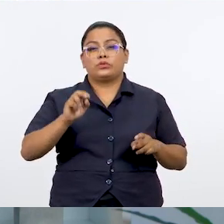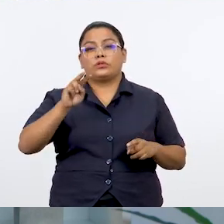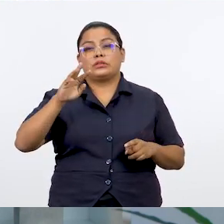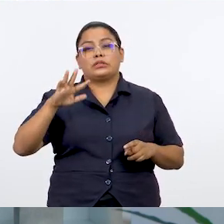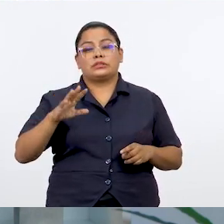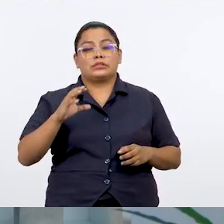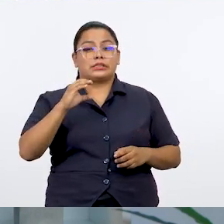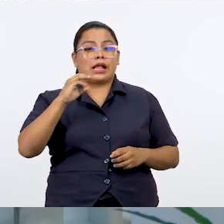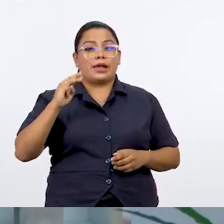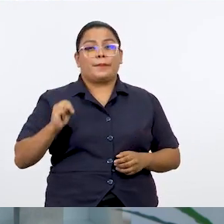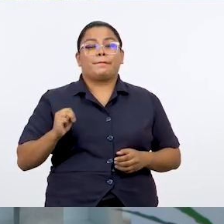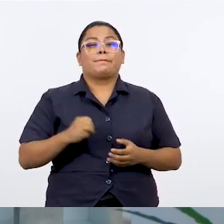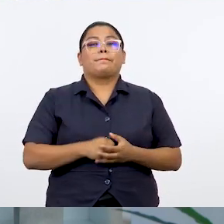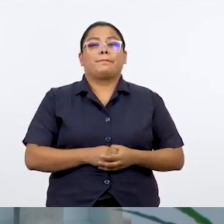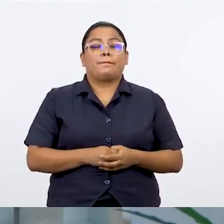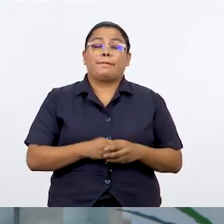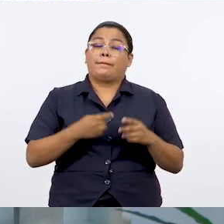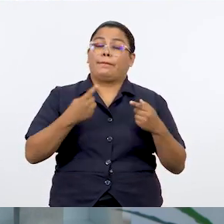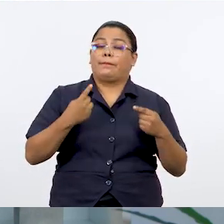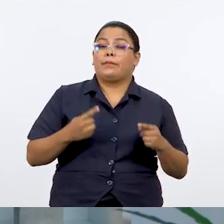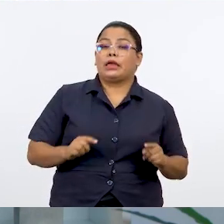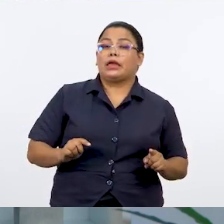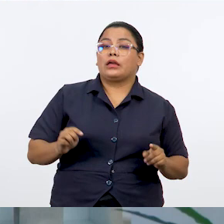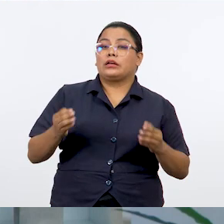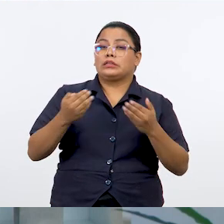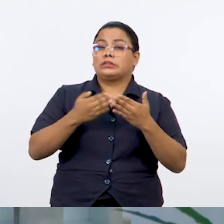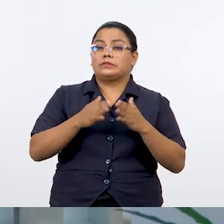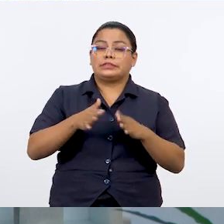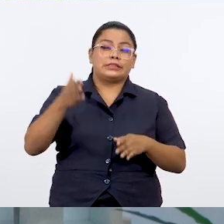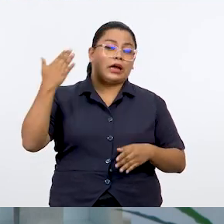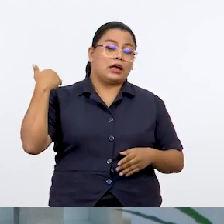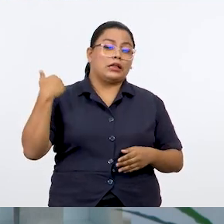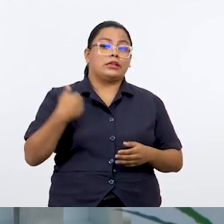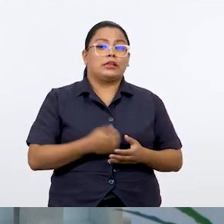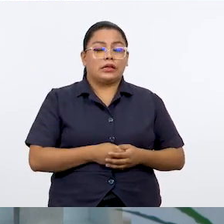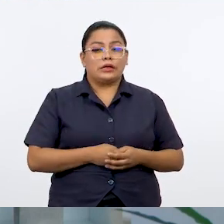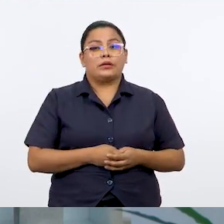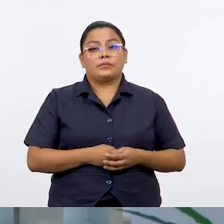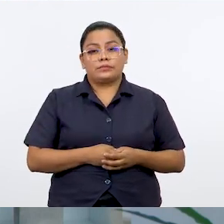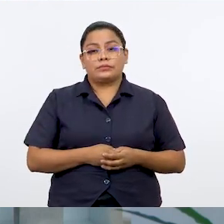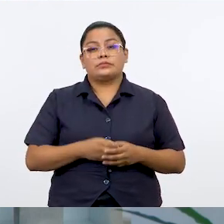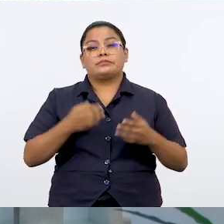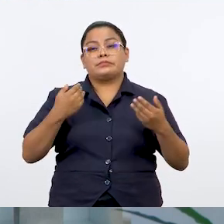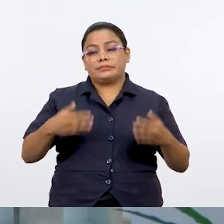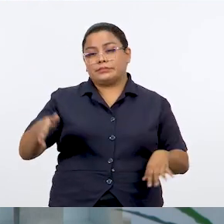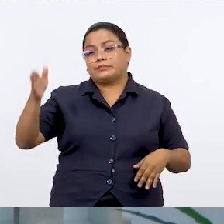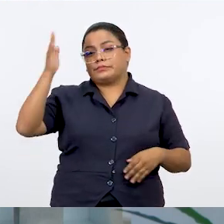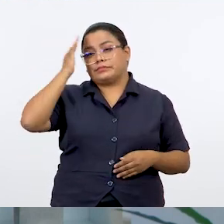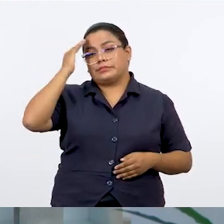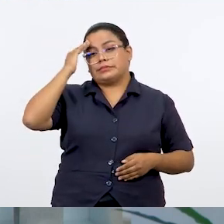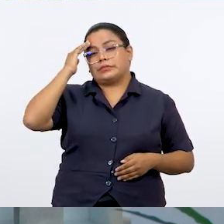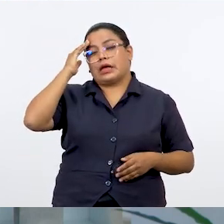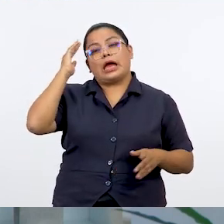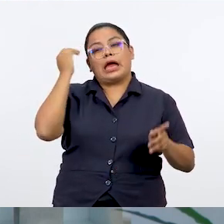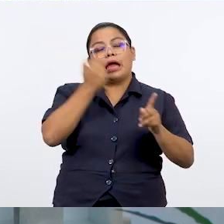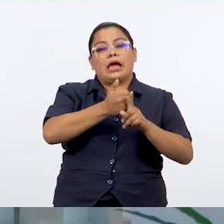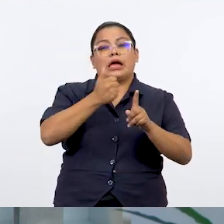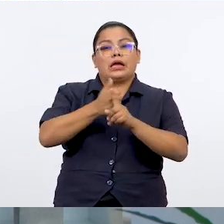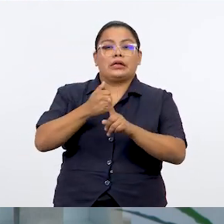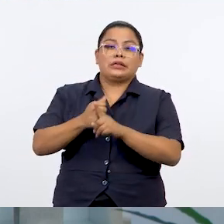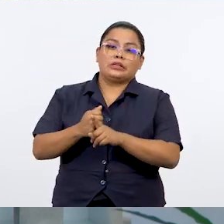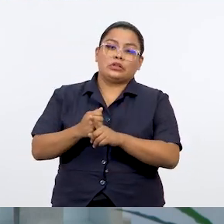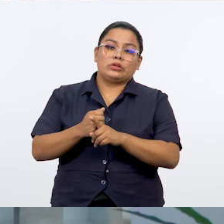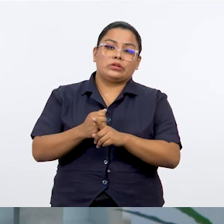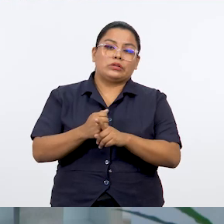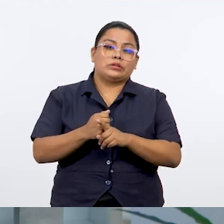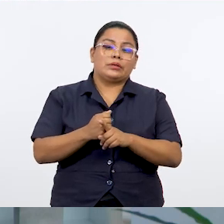63.25 centímetros. Pero a diferencia del problema anterior, en este caso ya sabemos que cada uno de los